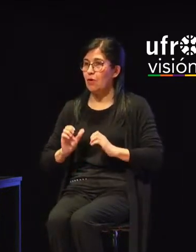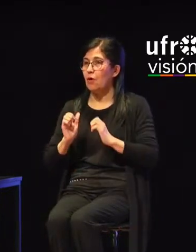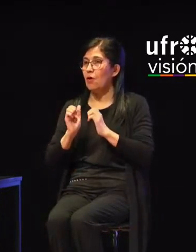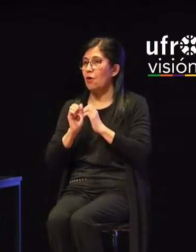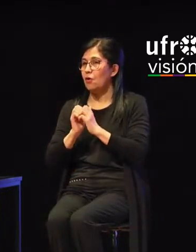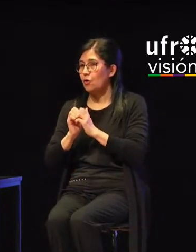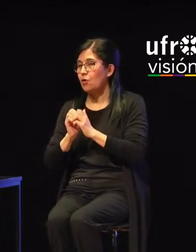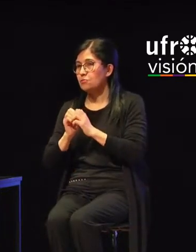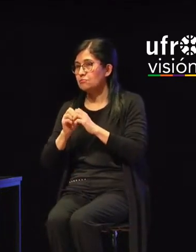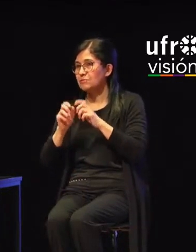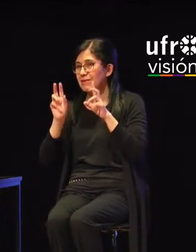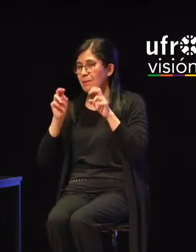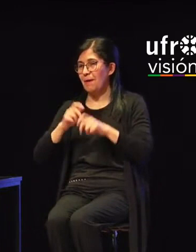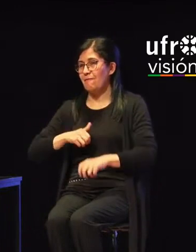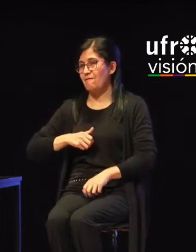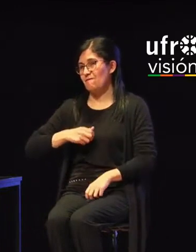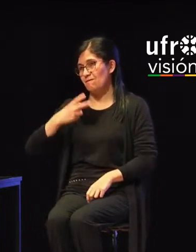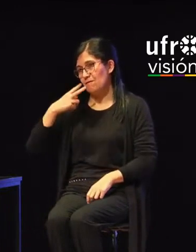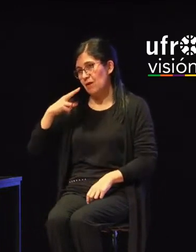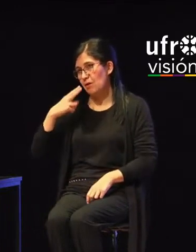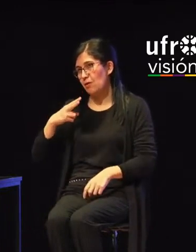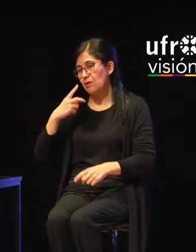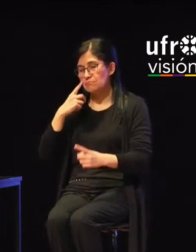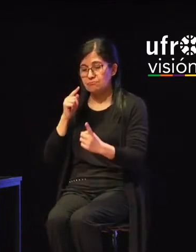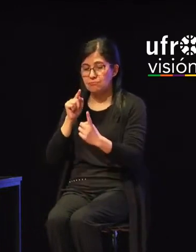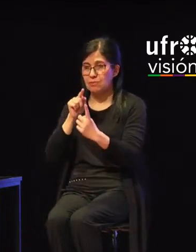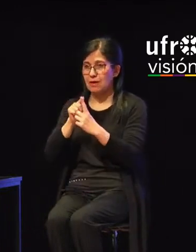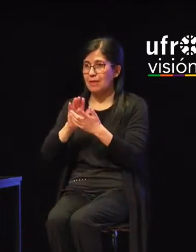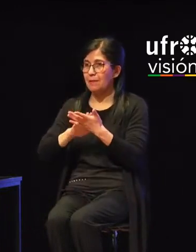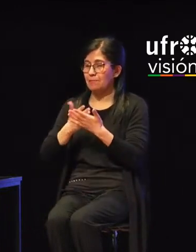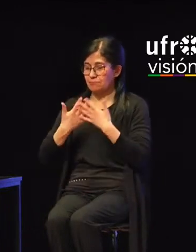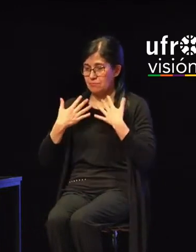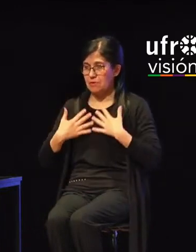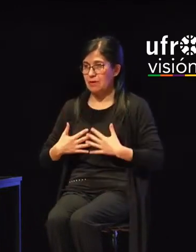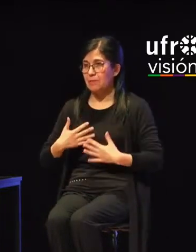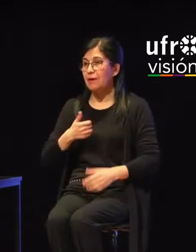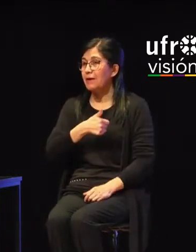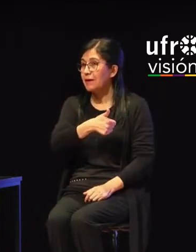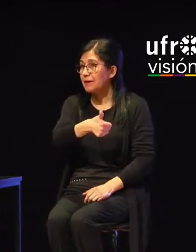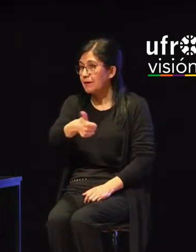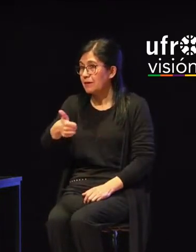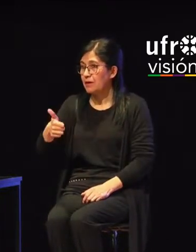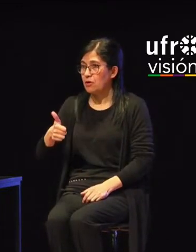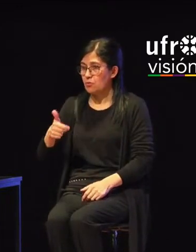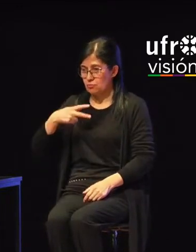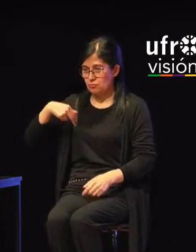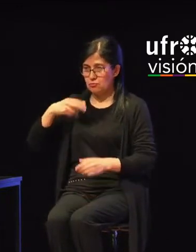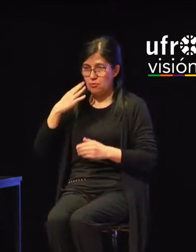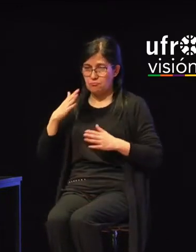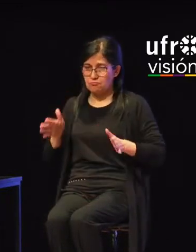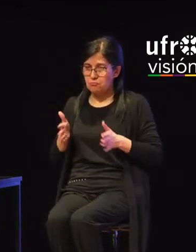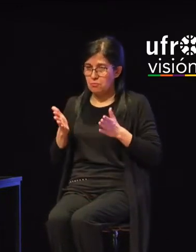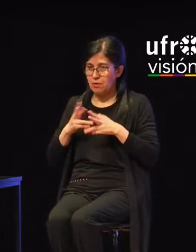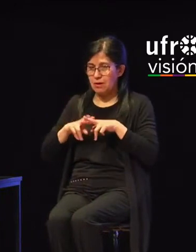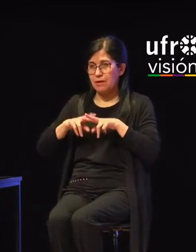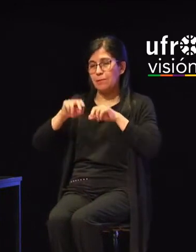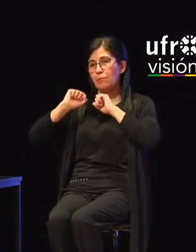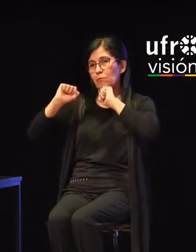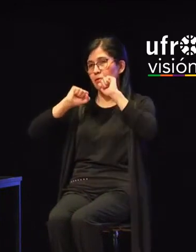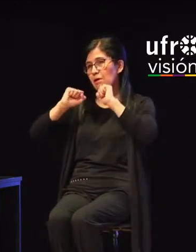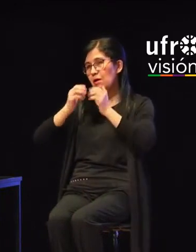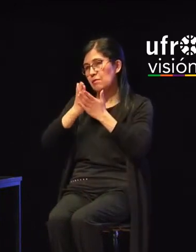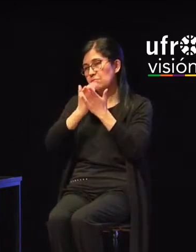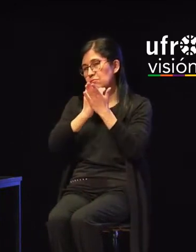los valores que conducen nuestra conducta en salud. Cuando ellos son los que nos motivan a diseñar políticas,